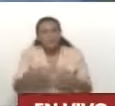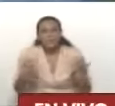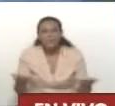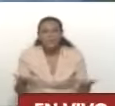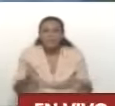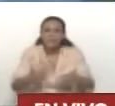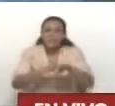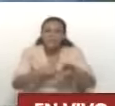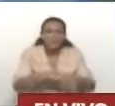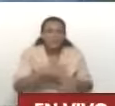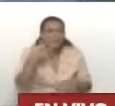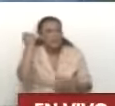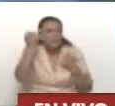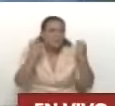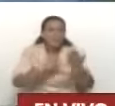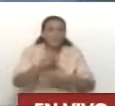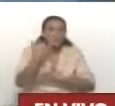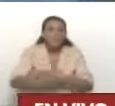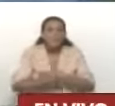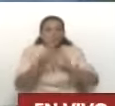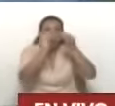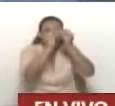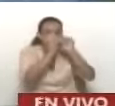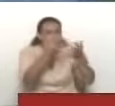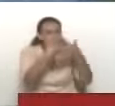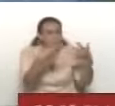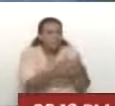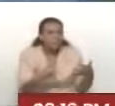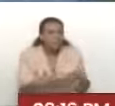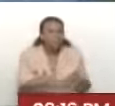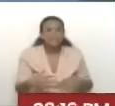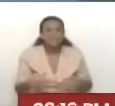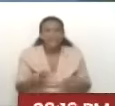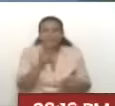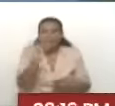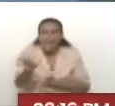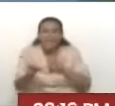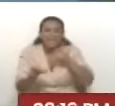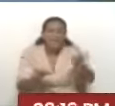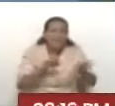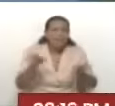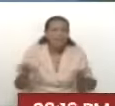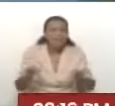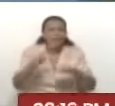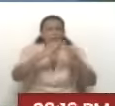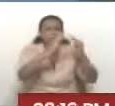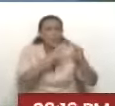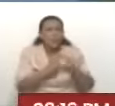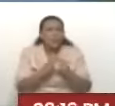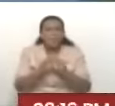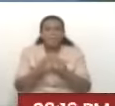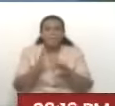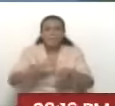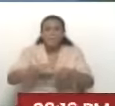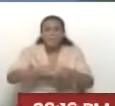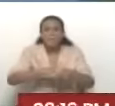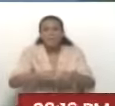en ese mismo proyecto que hicimos, el alcance, estamos solicitando